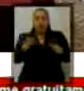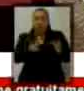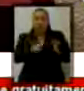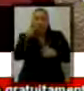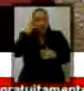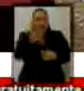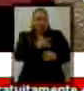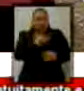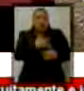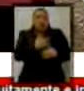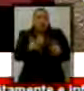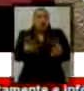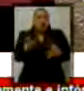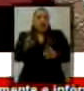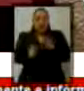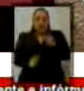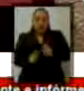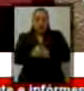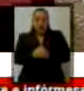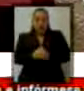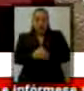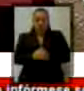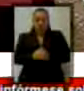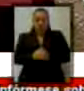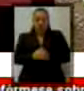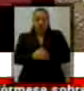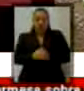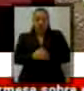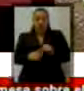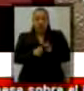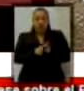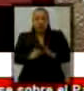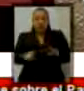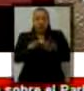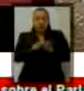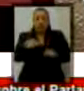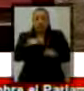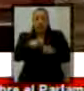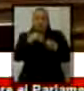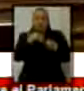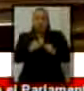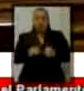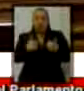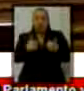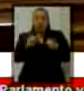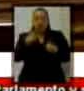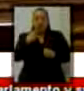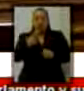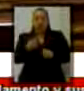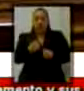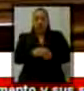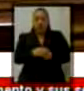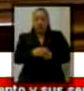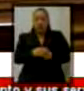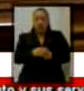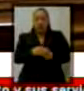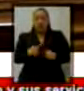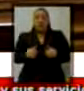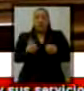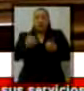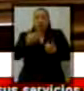emocional y mental del ser humano. Un derecho fundamental de nosotros como es la vida y como es el de vivir